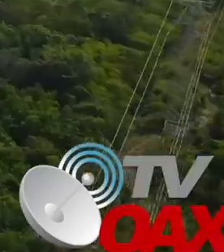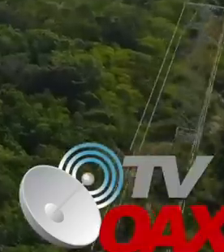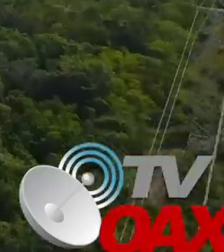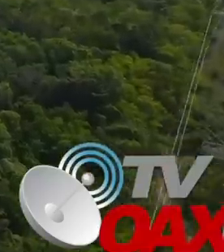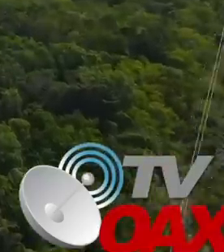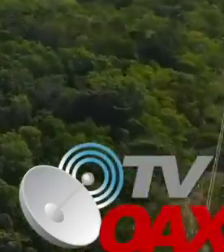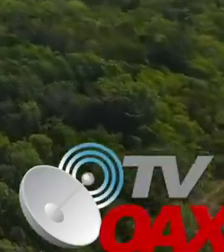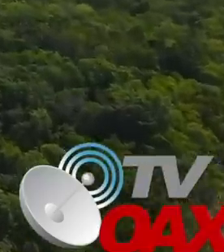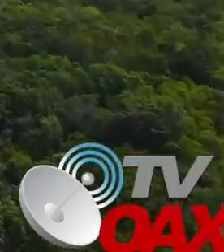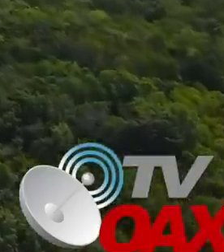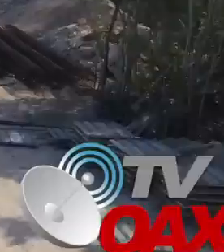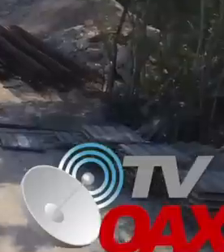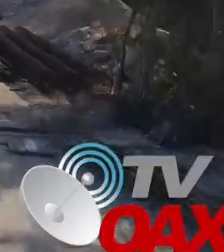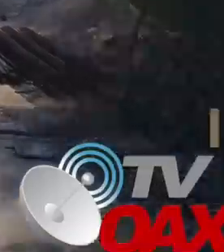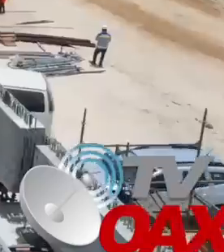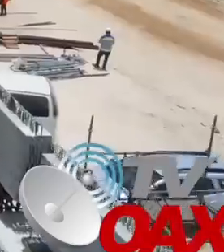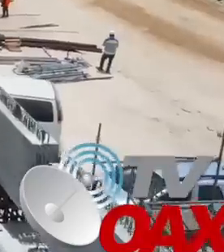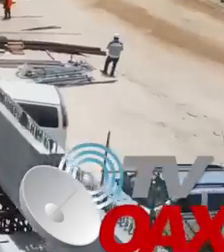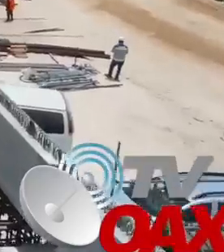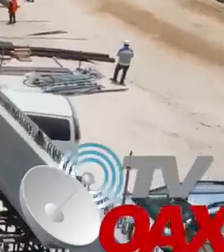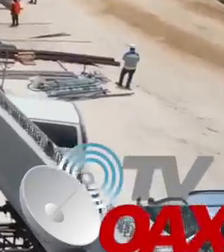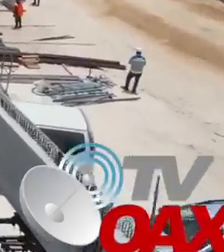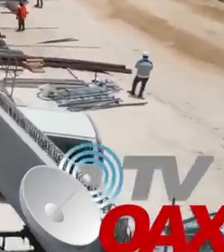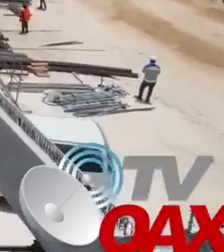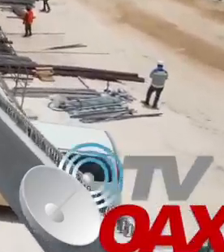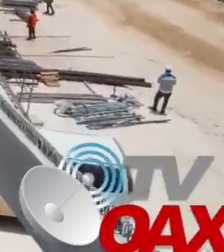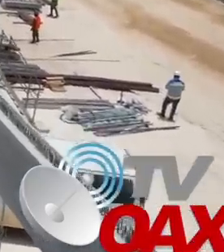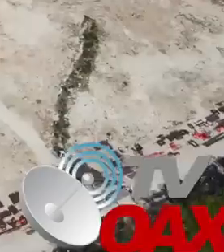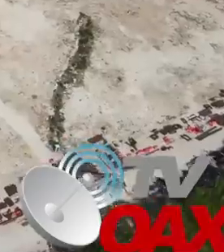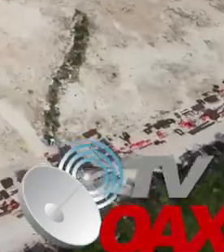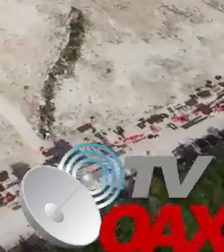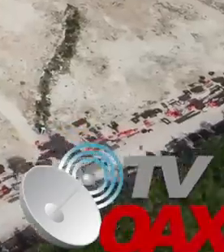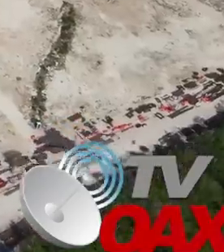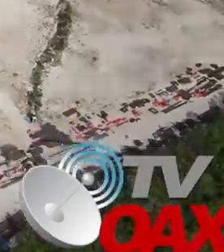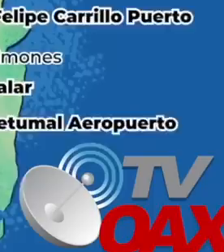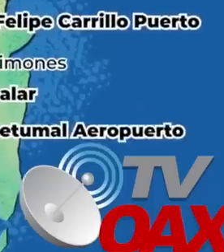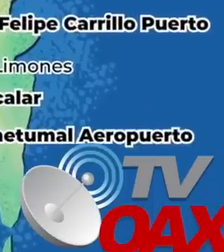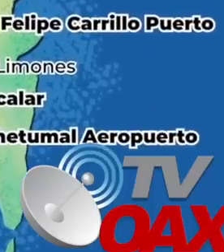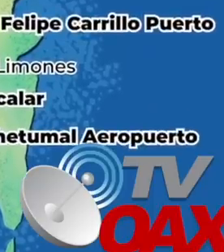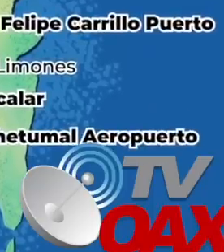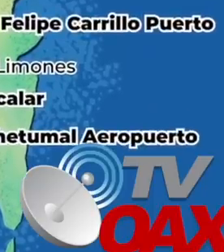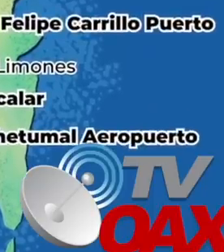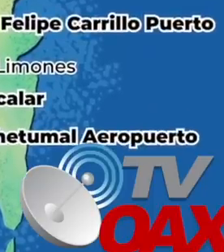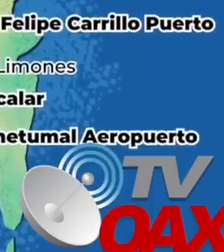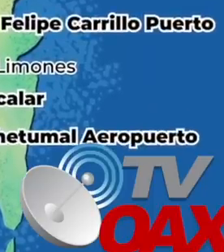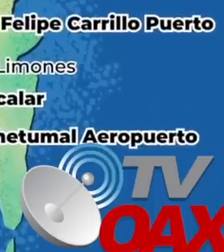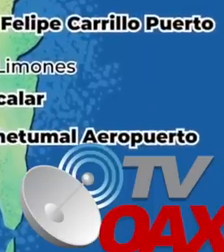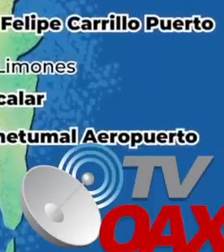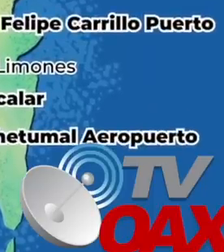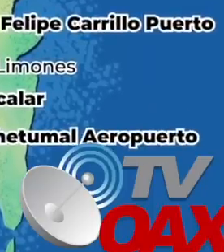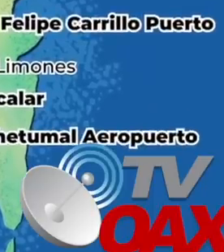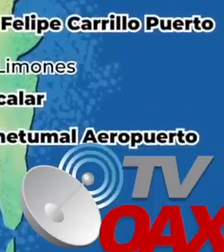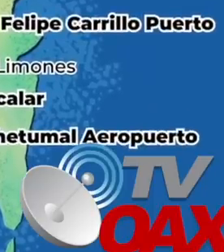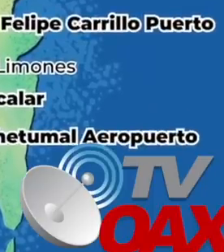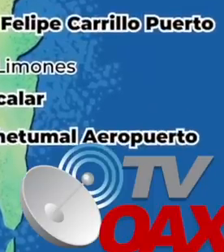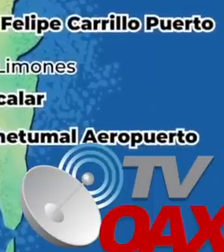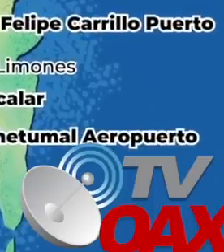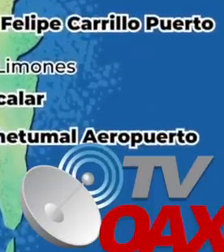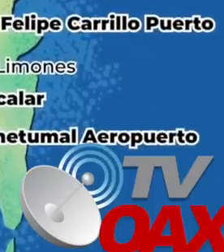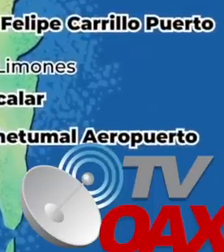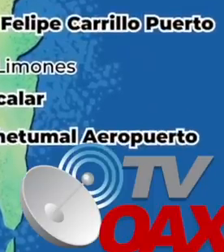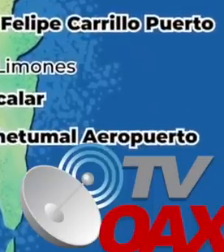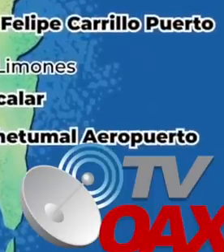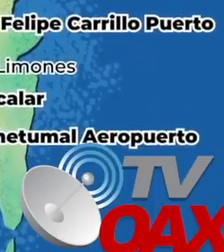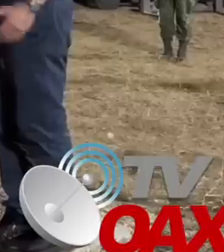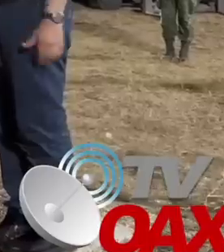El día de hoy informaron sobre los avances que presentan en los tramos 5, 6 y 7, donde los